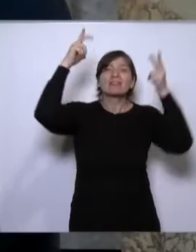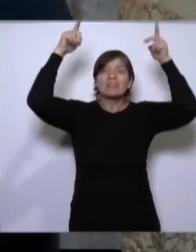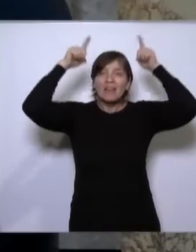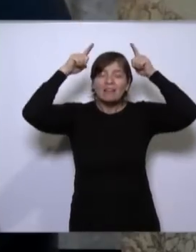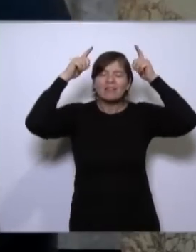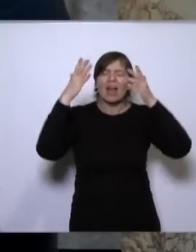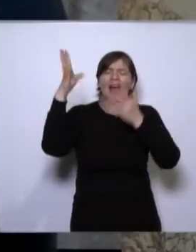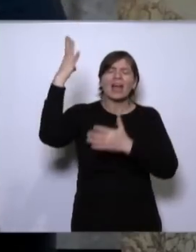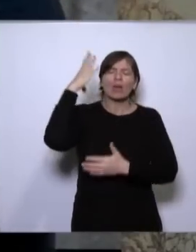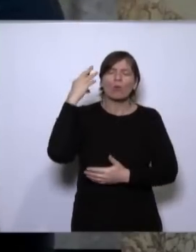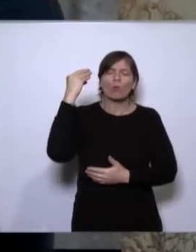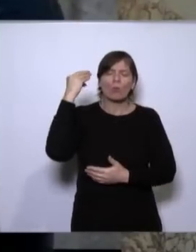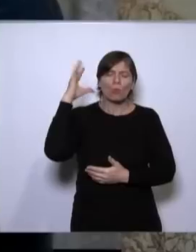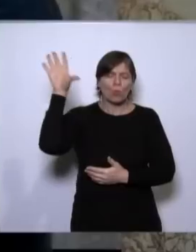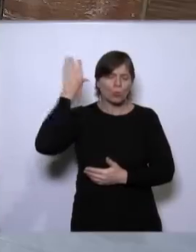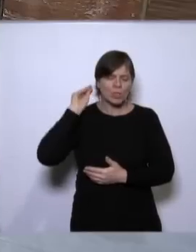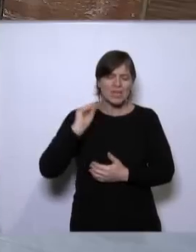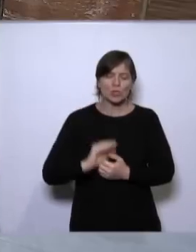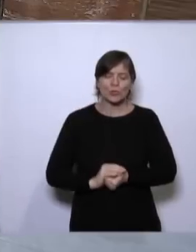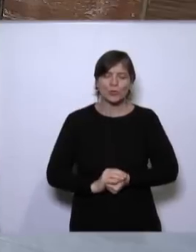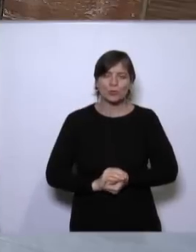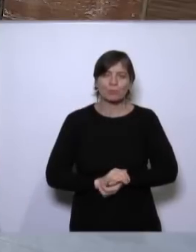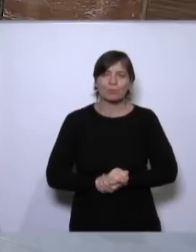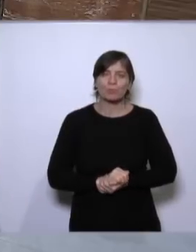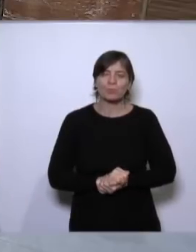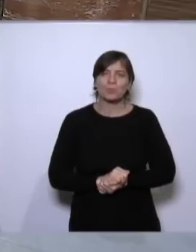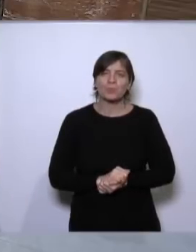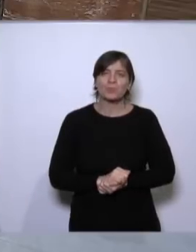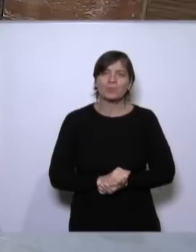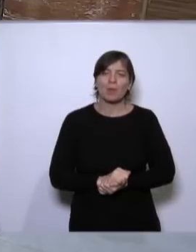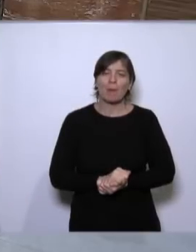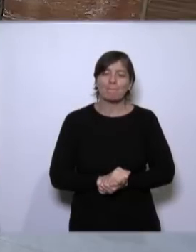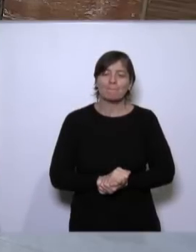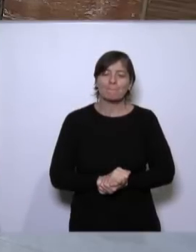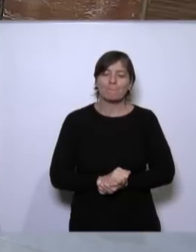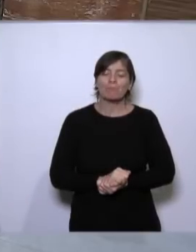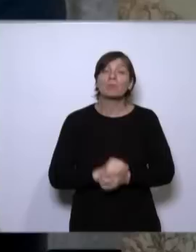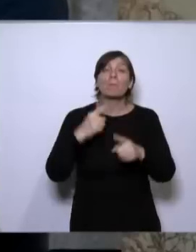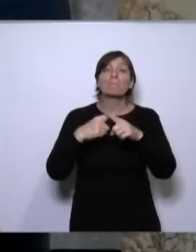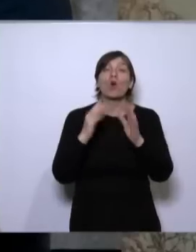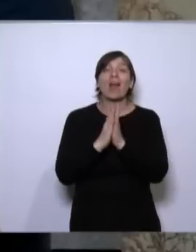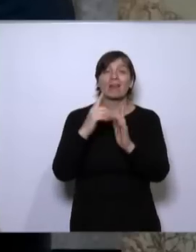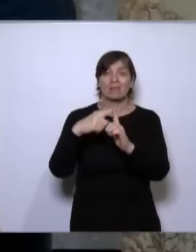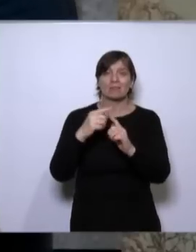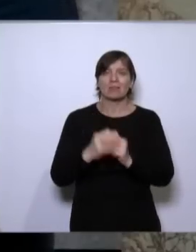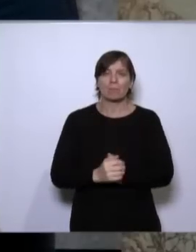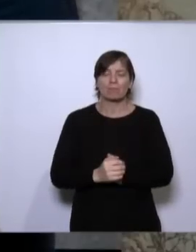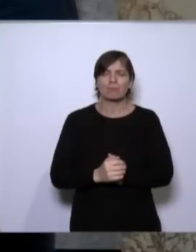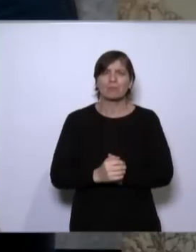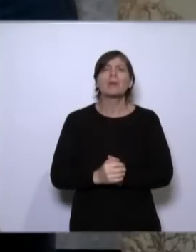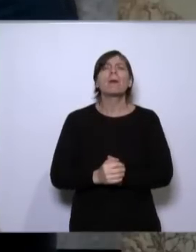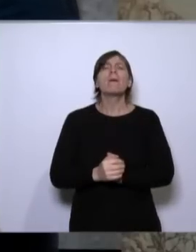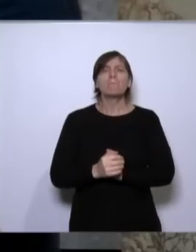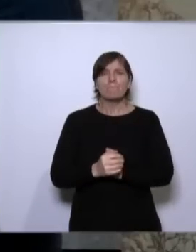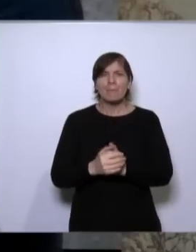Santa, escúchanos. Trinidad Santa, escúchanos. Por la Iglesia, para que